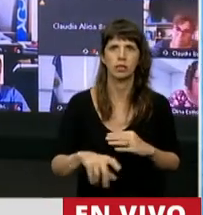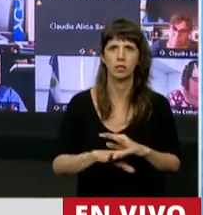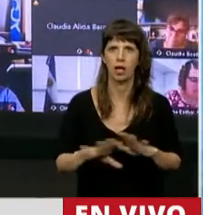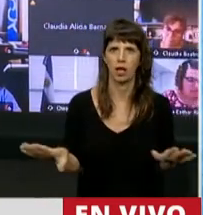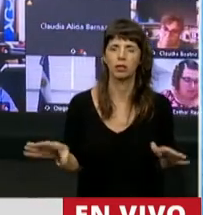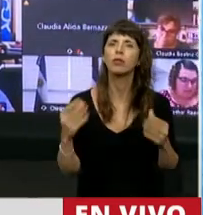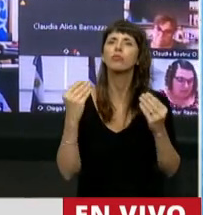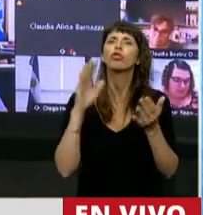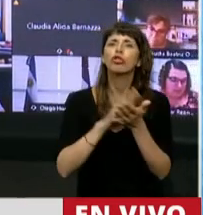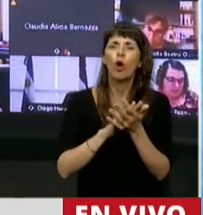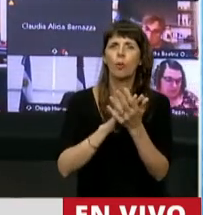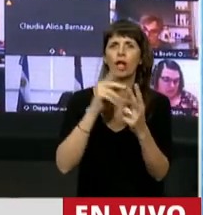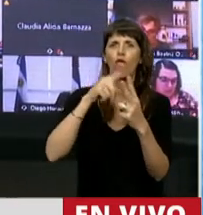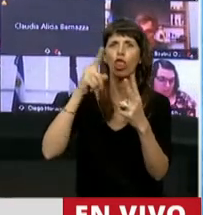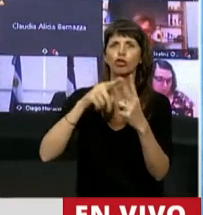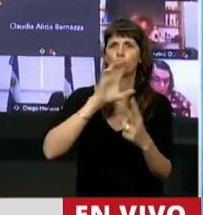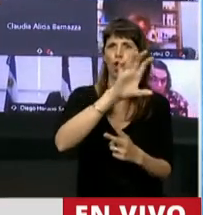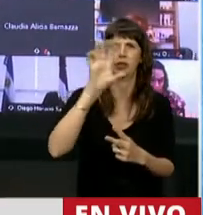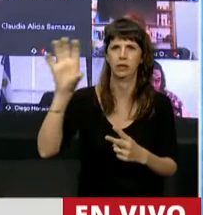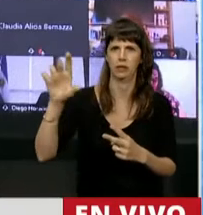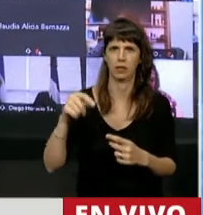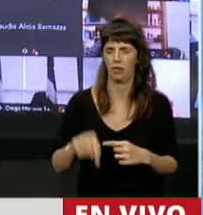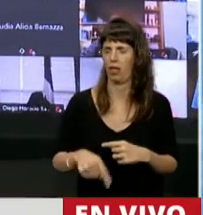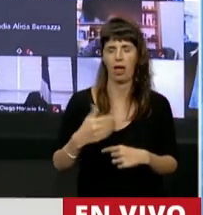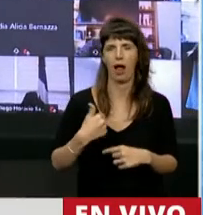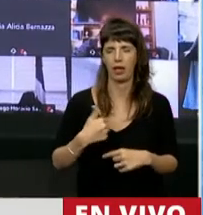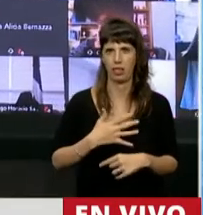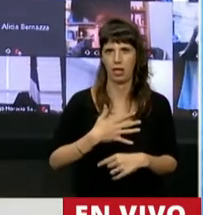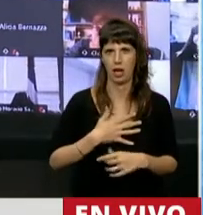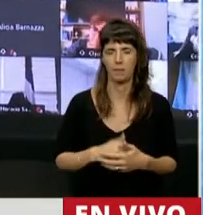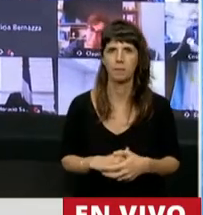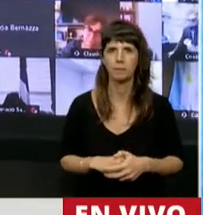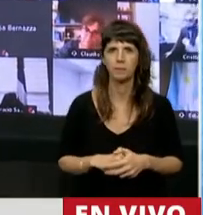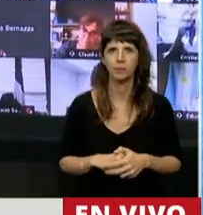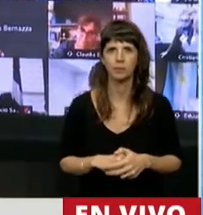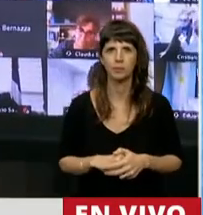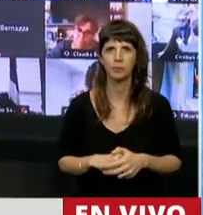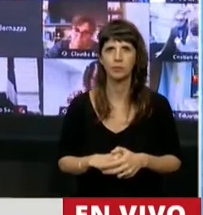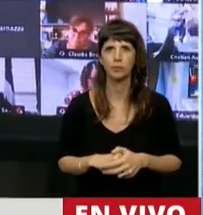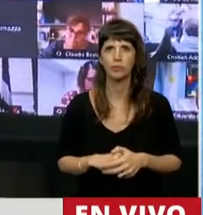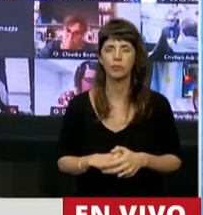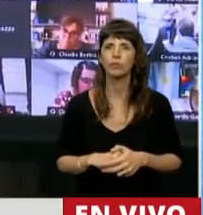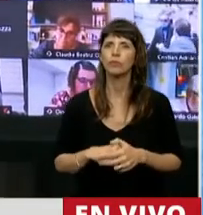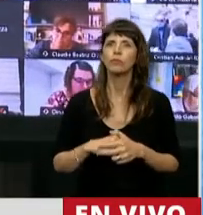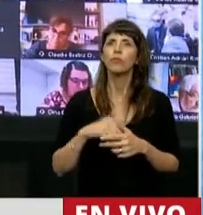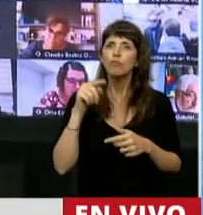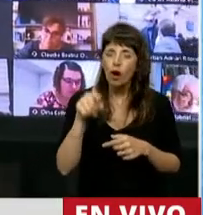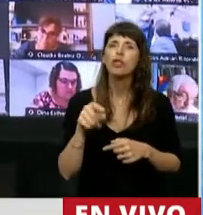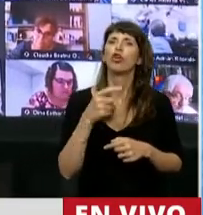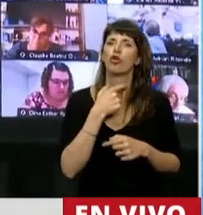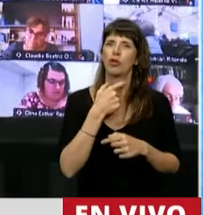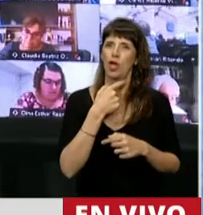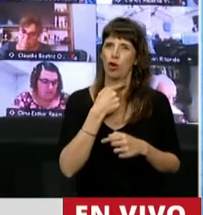en estas provincias de nuestra querida argentina y en ese aspecto por eso es la cuestión de privilegio al jefe de